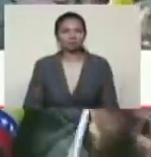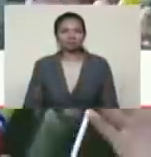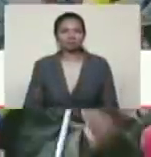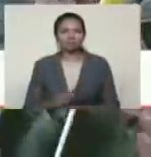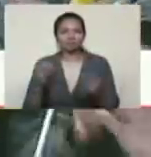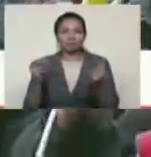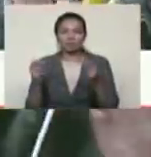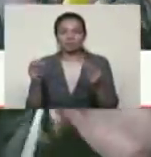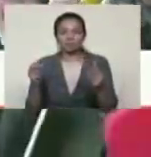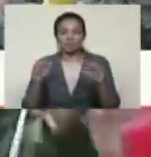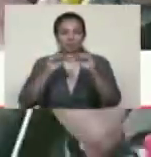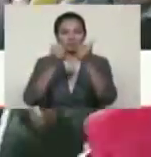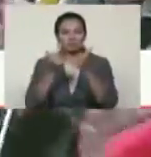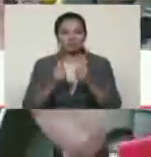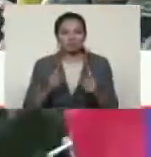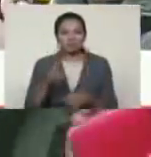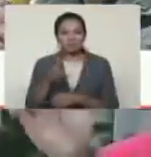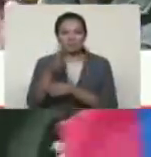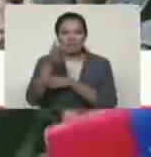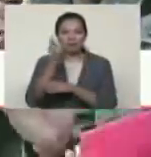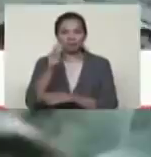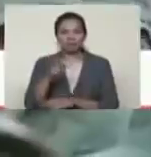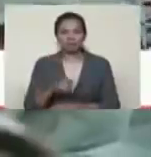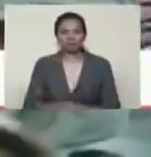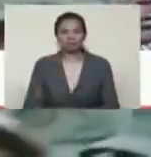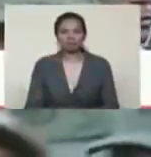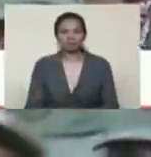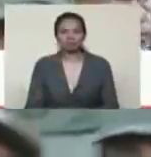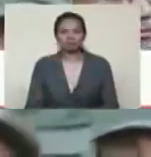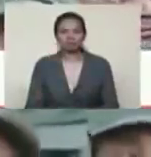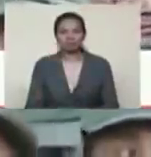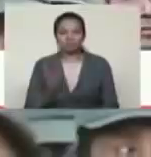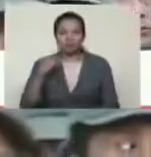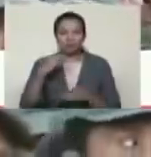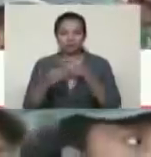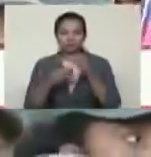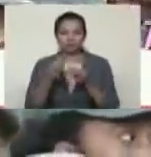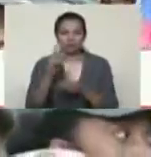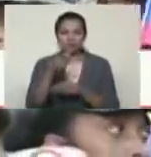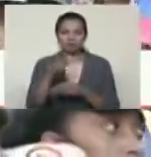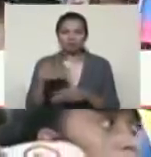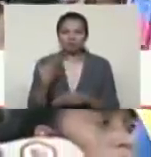activar nuestros sistemas de armas y para hacerle